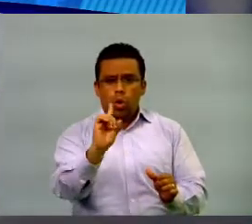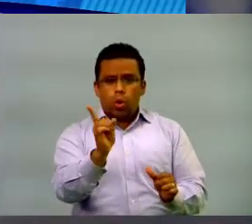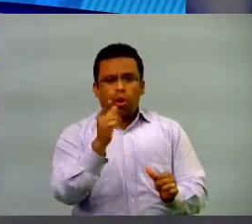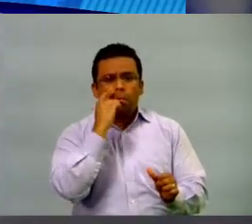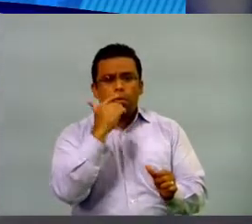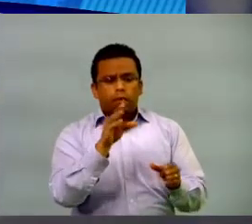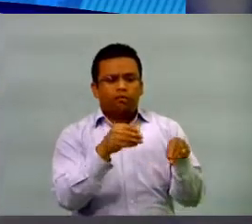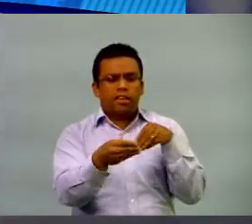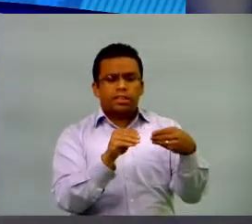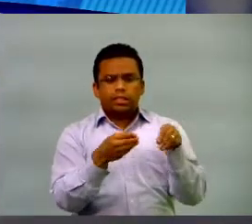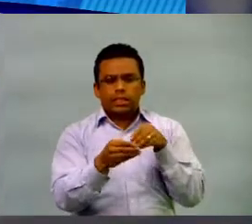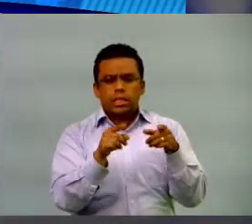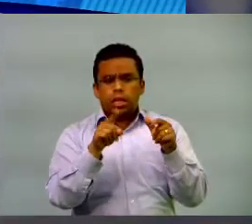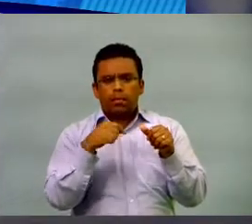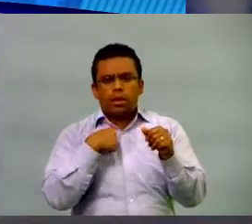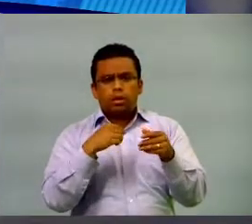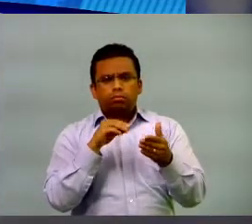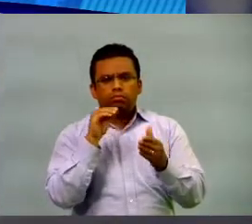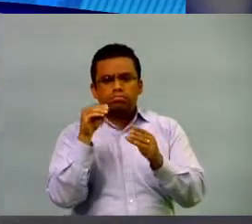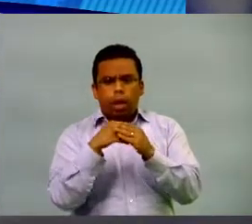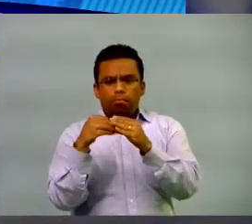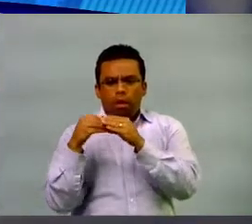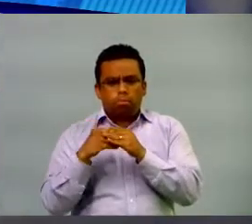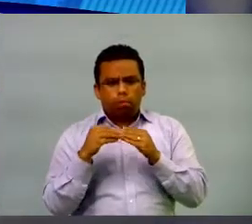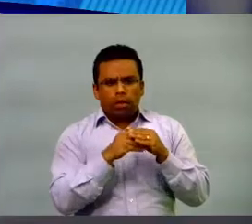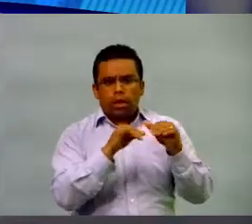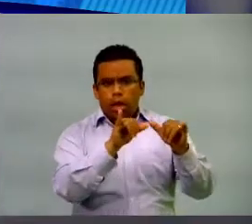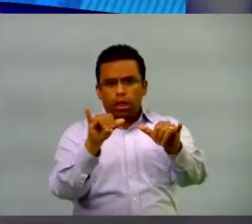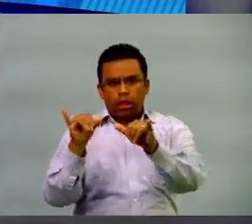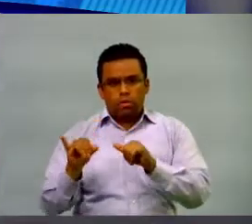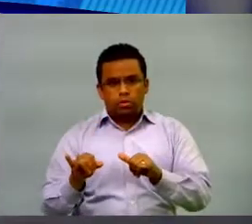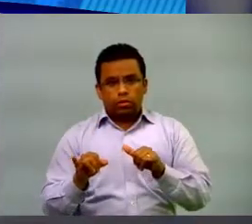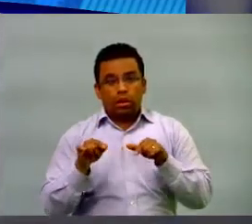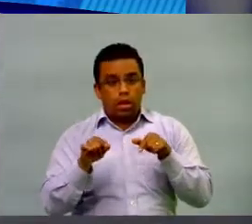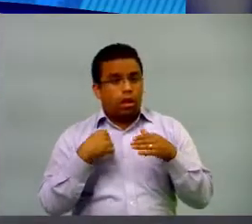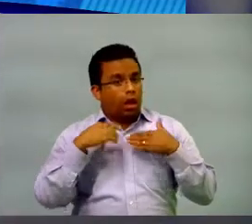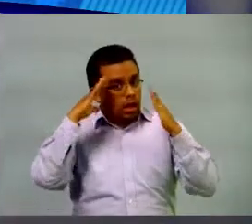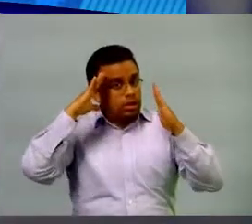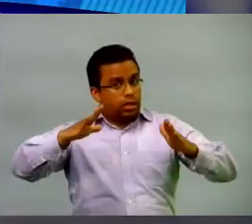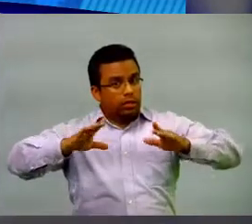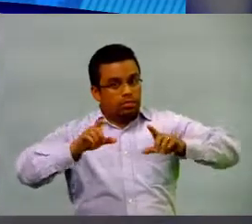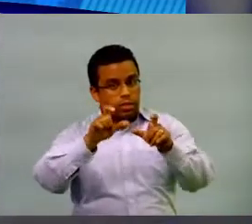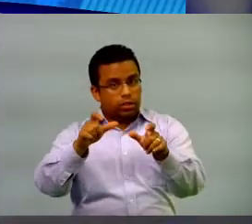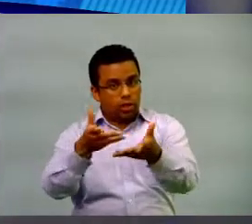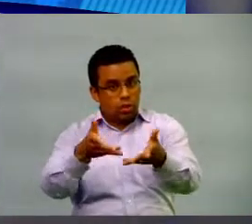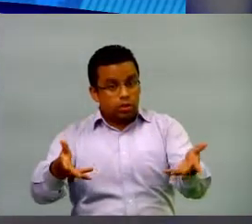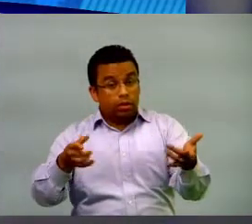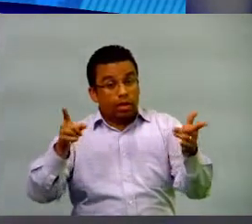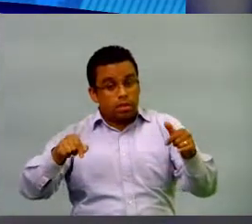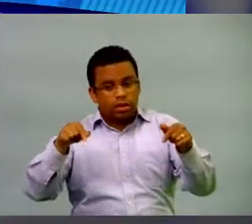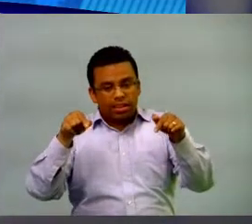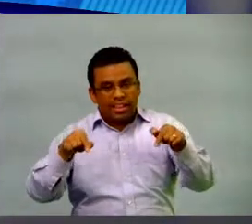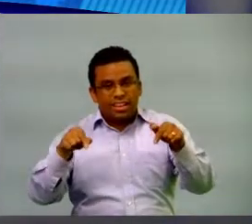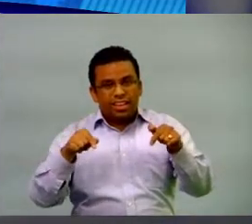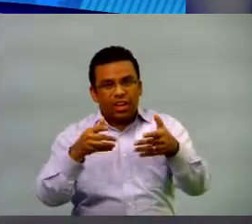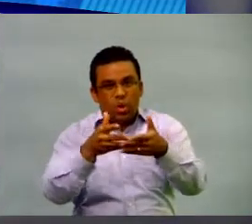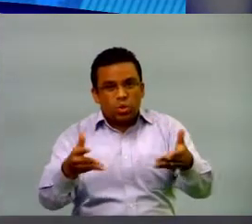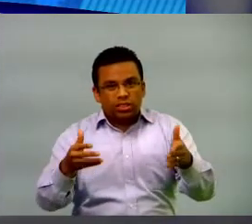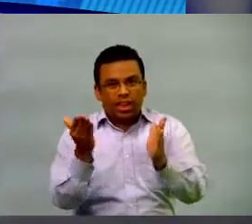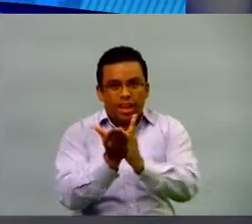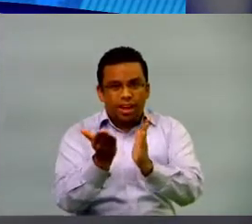personalizados para atender estas necesidades y también la necesidad de abrir estos recursos educativos ya